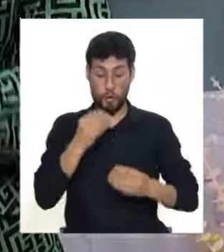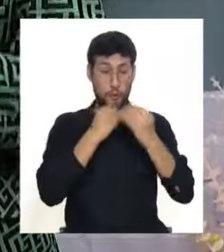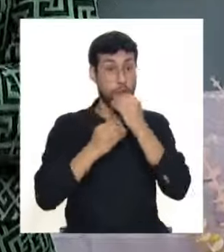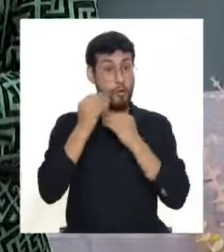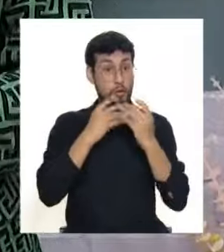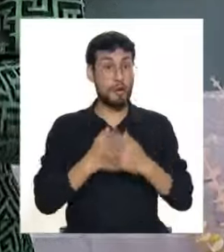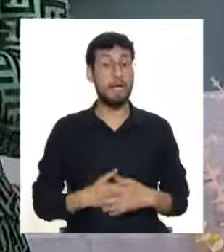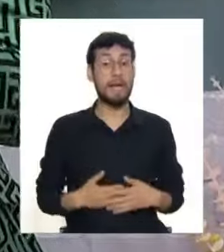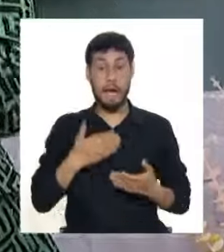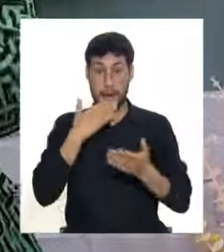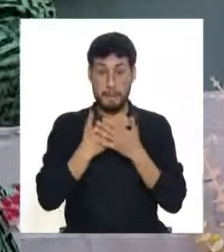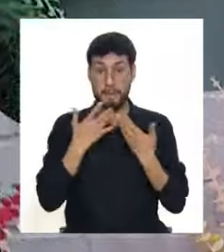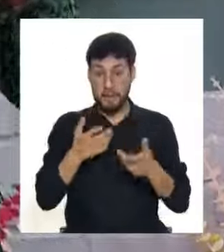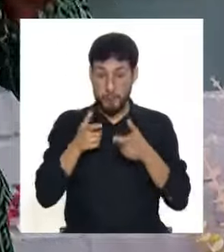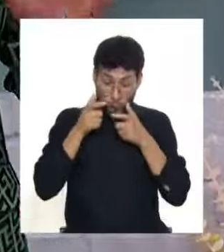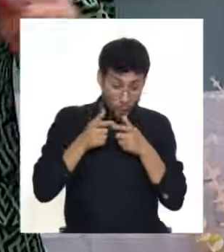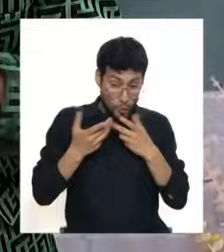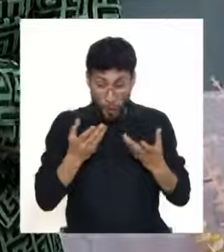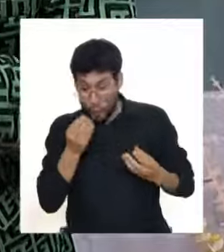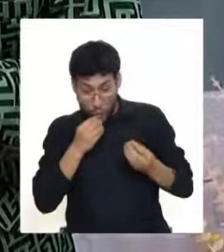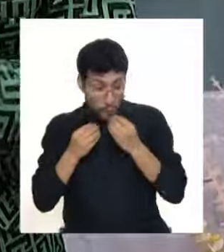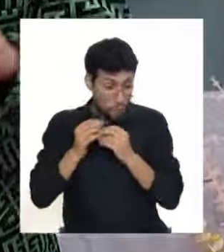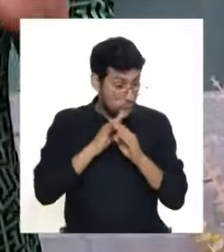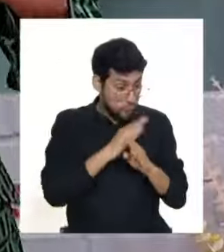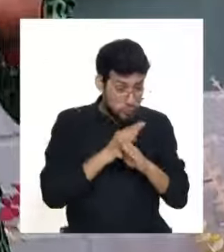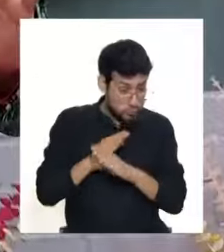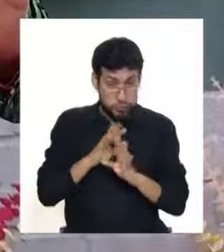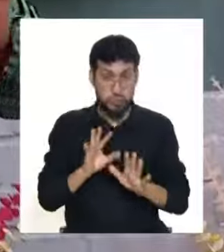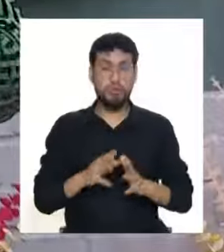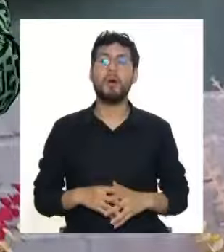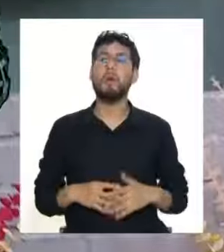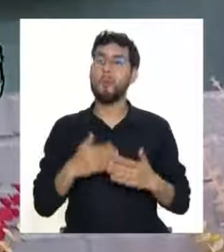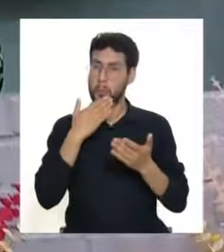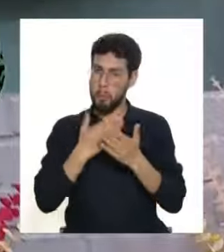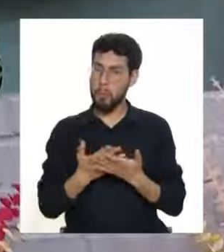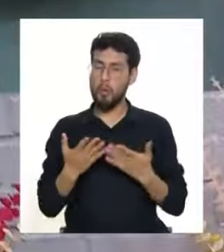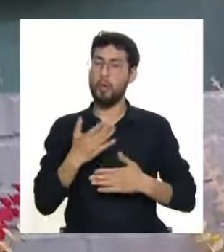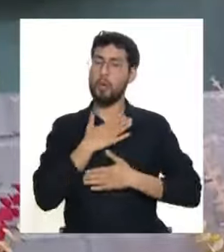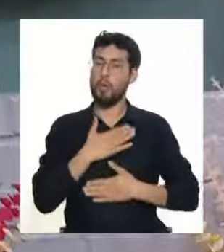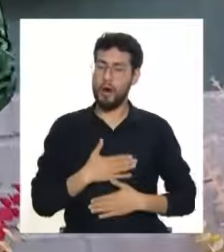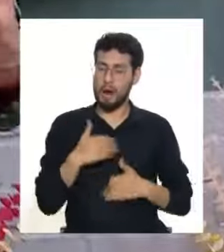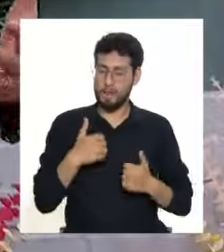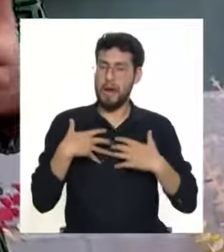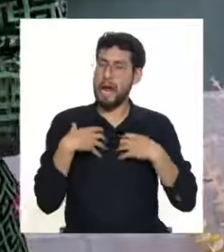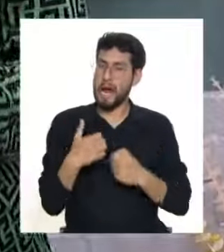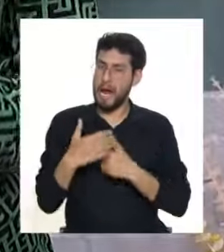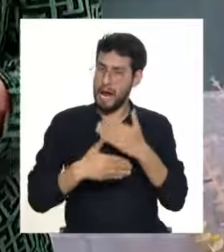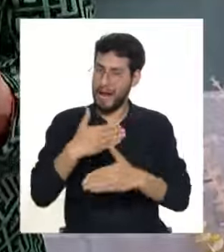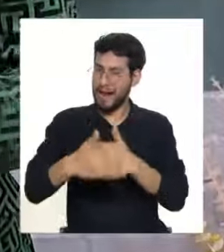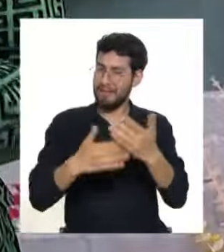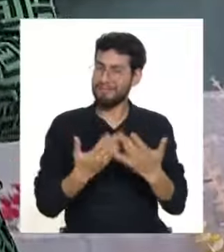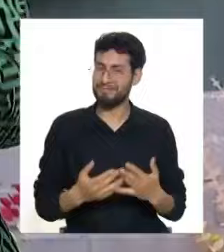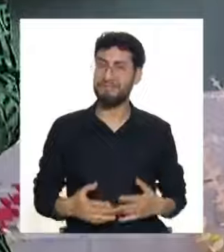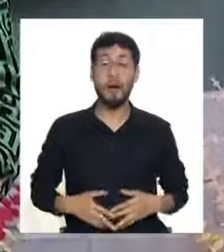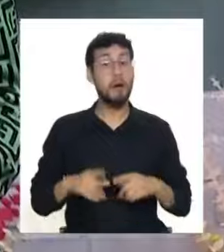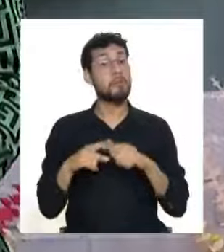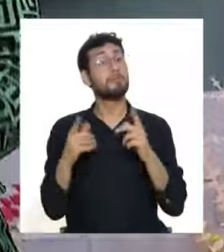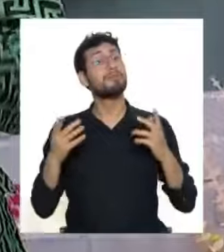alimentación, así, si uno está al pendiente de las cosas que está comiendo, puede llegar a tener una vida saludable, una vida sana,